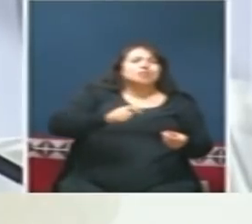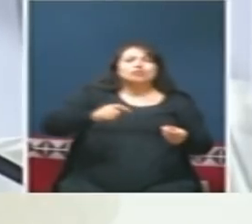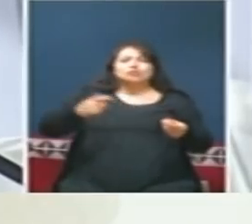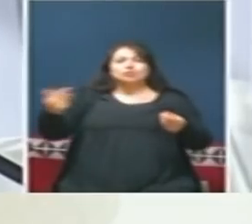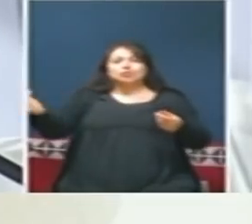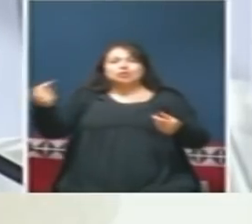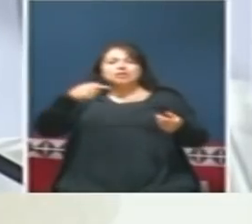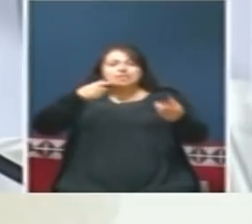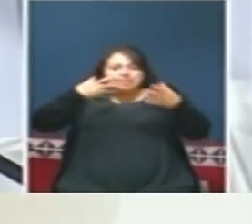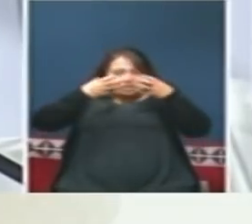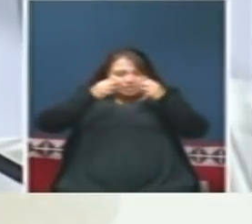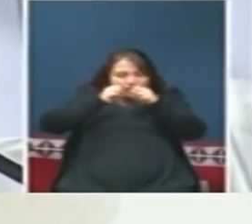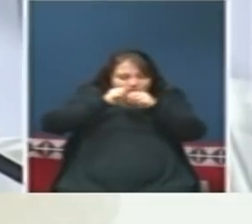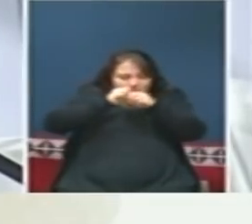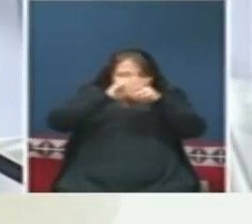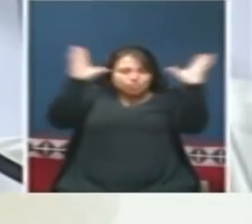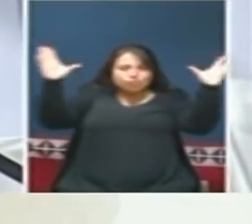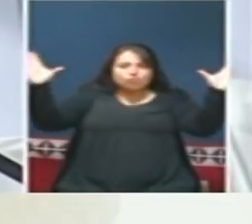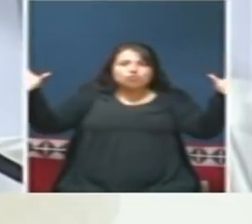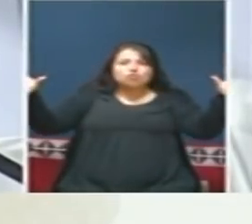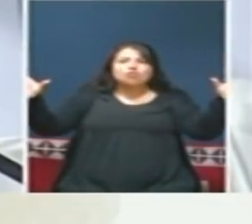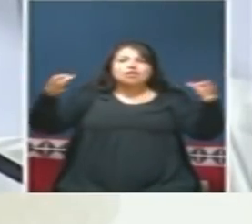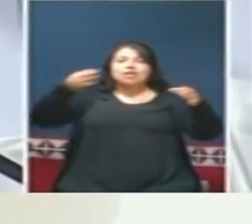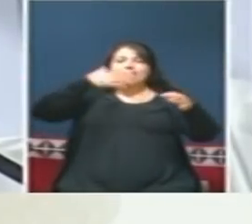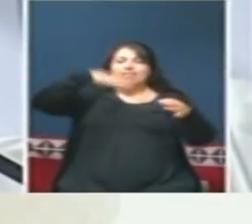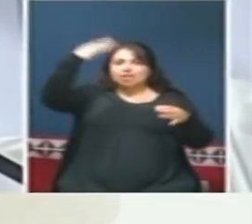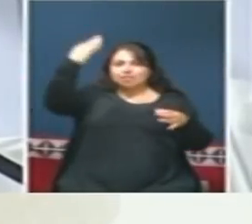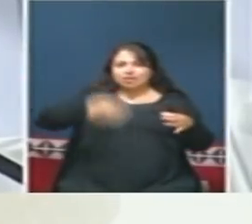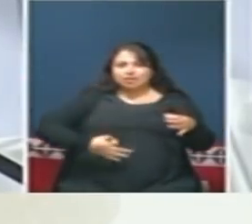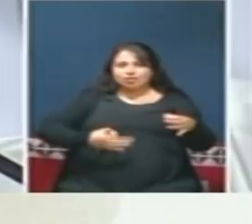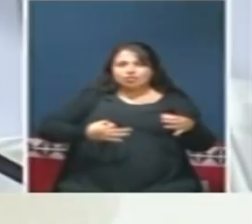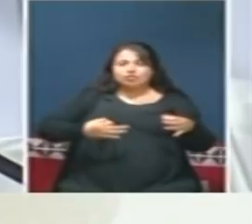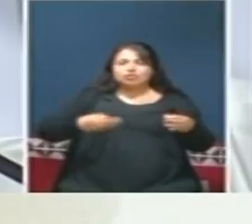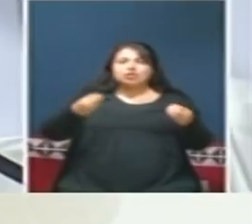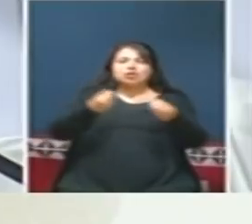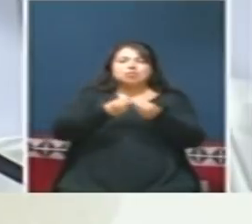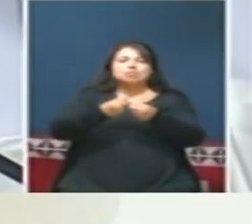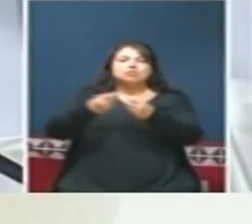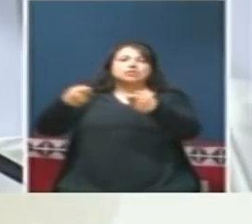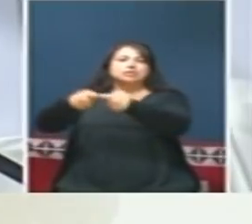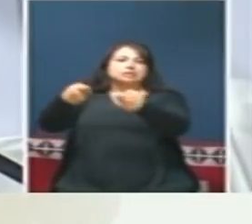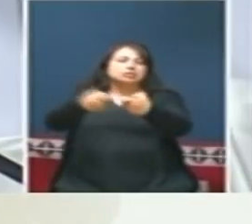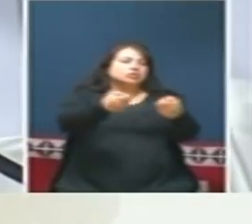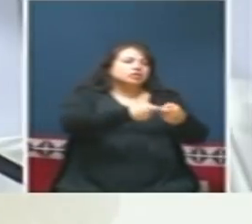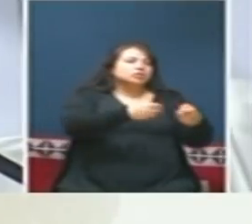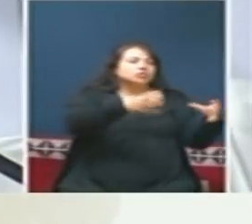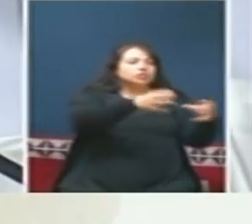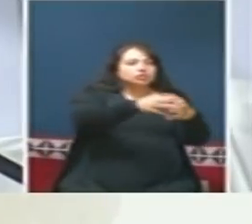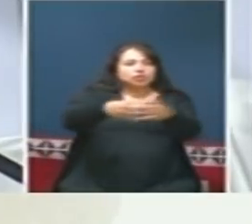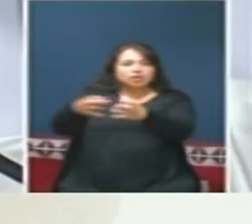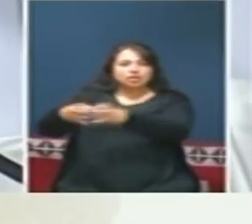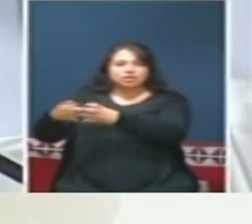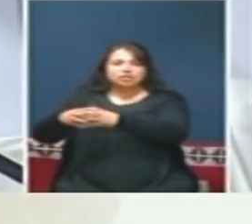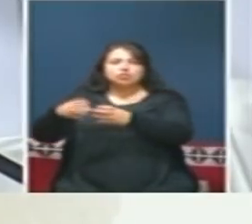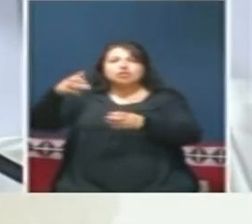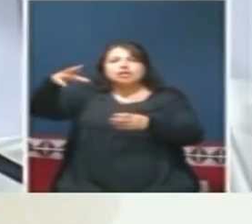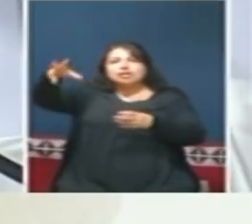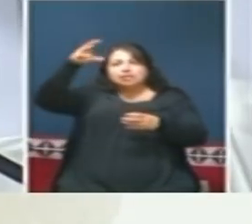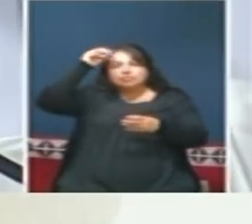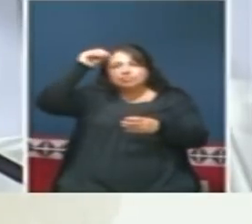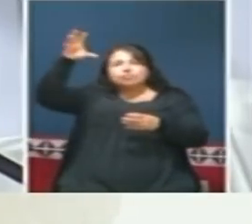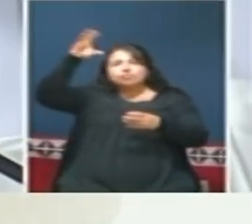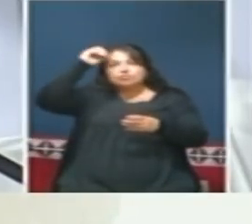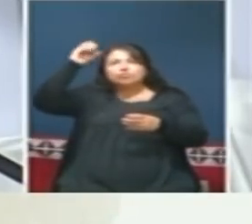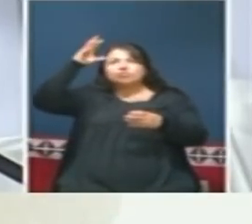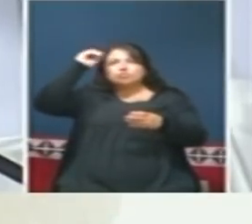de la verdad. Gracias a tantas personas y organizaciones que han mantenido viva la memoria de los mártires